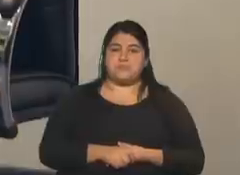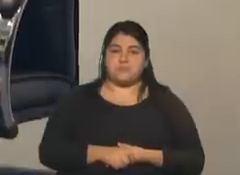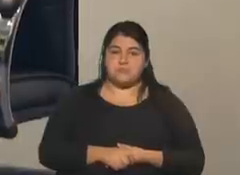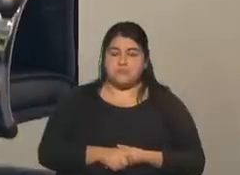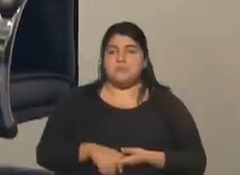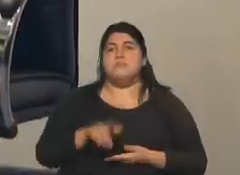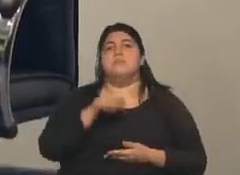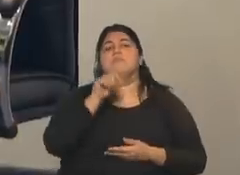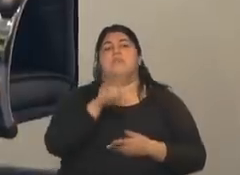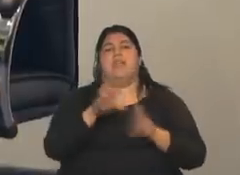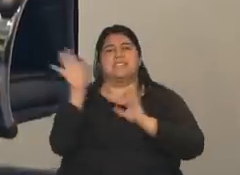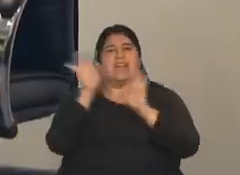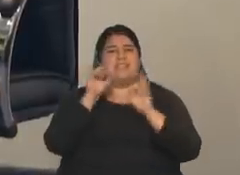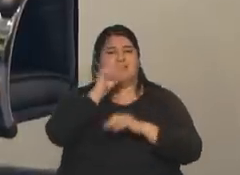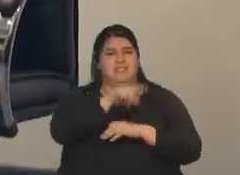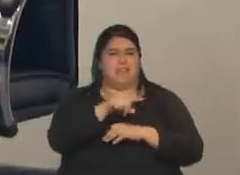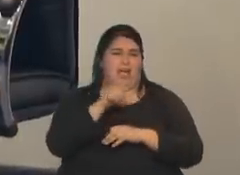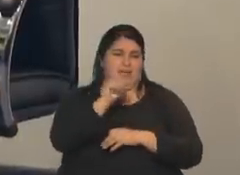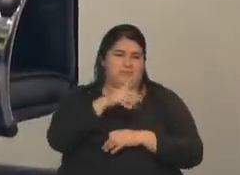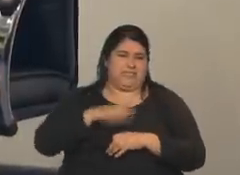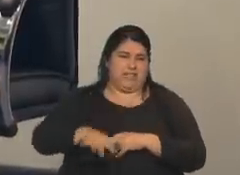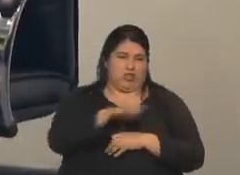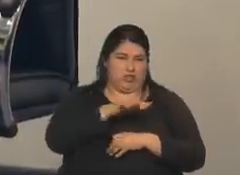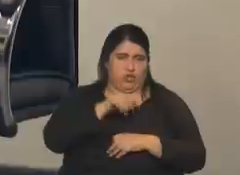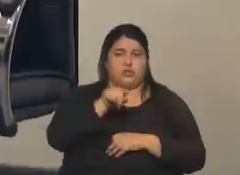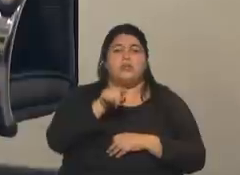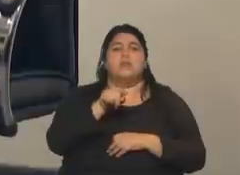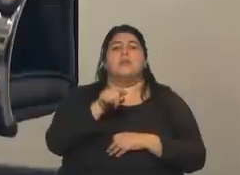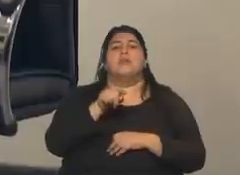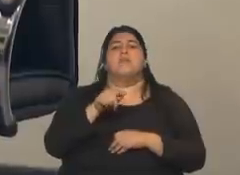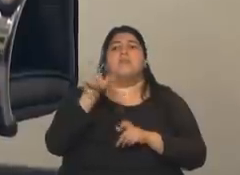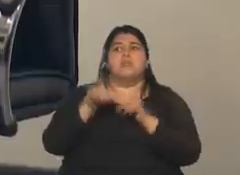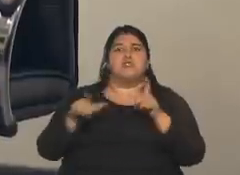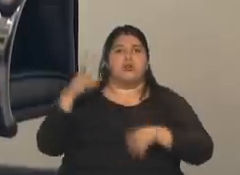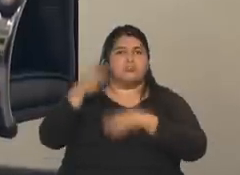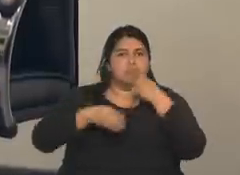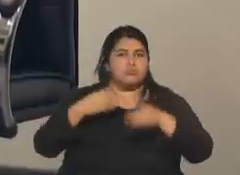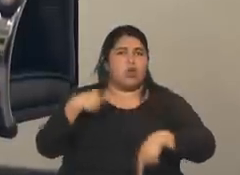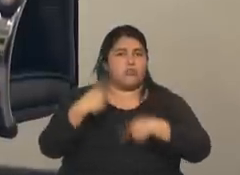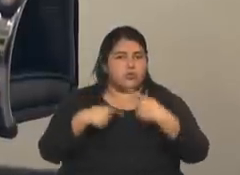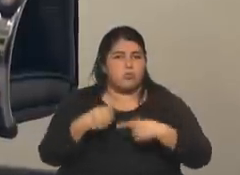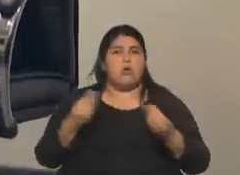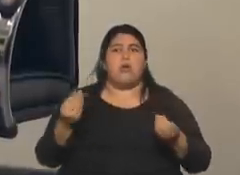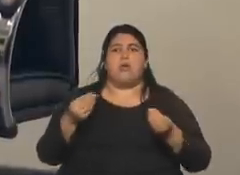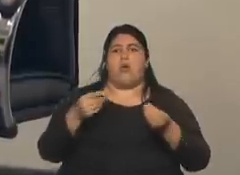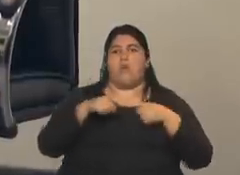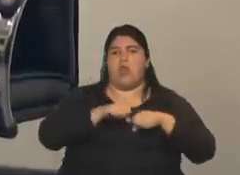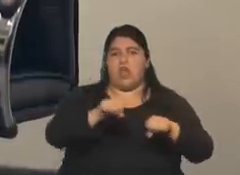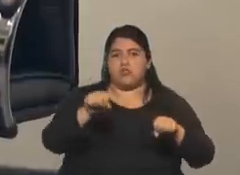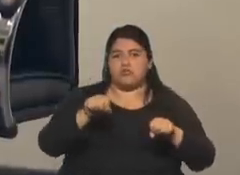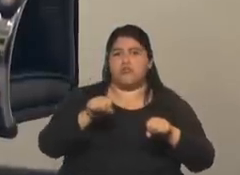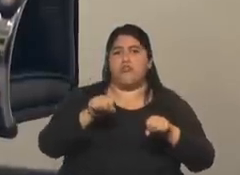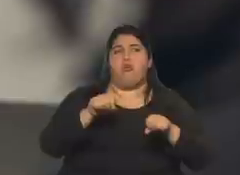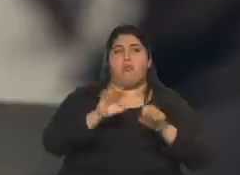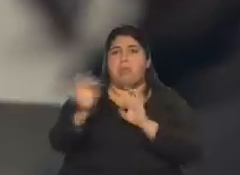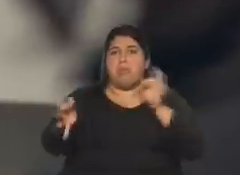¿Cuáles son las estrategias que desarrollan en el sector para seguir teniendo clientes y que la gente siga yendo a estos comercios de